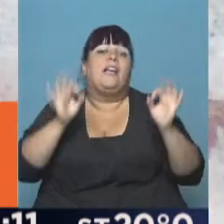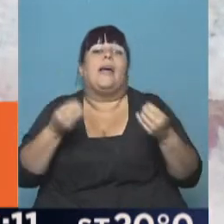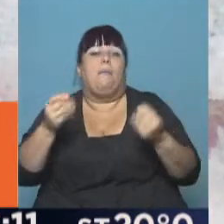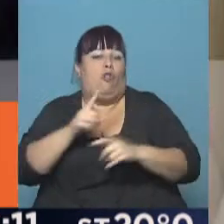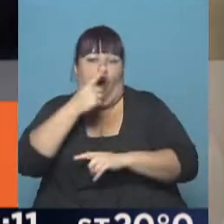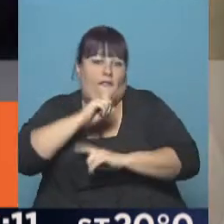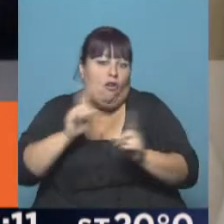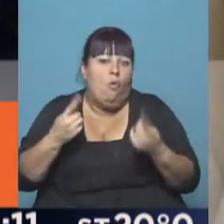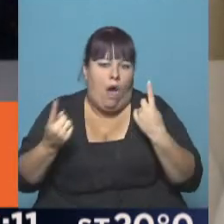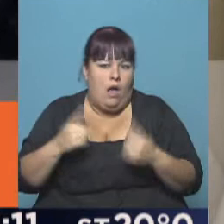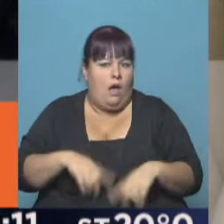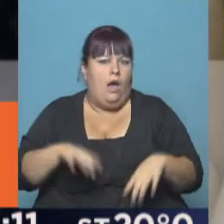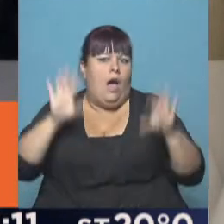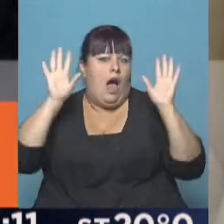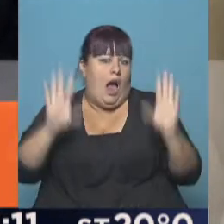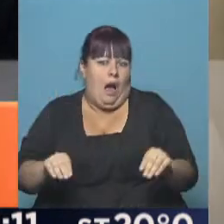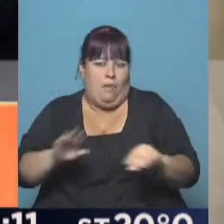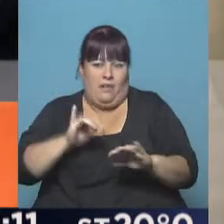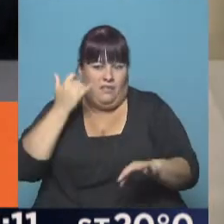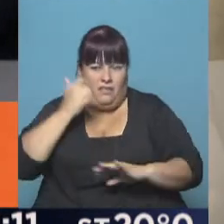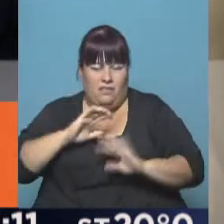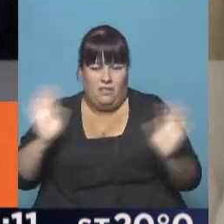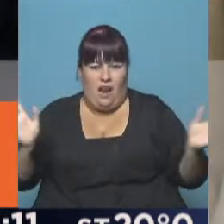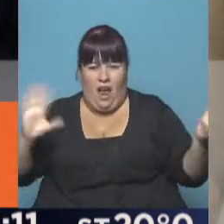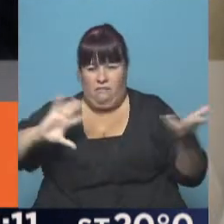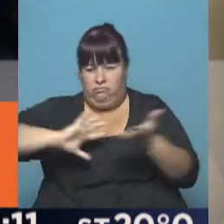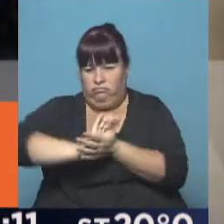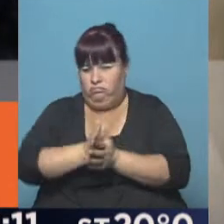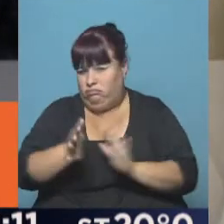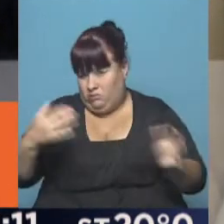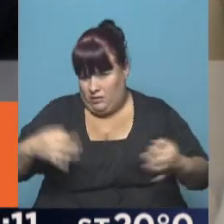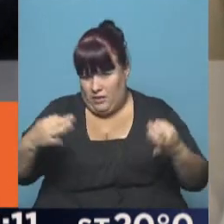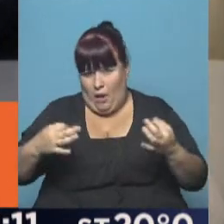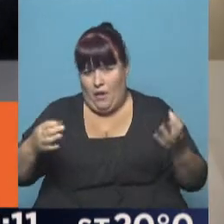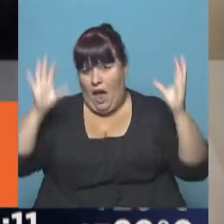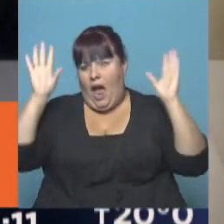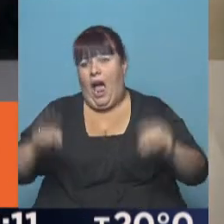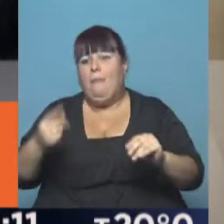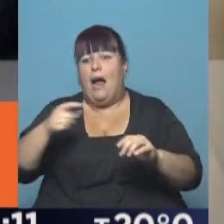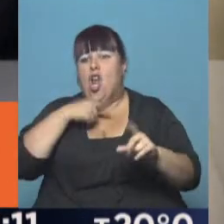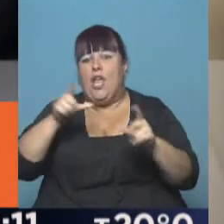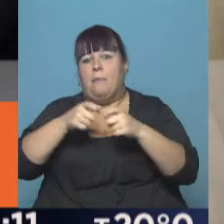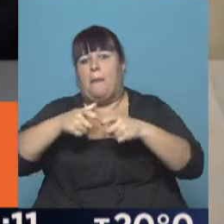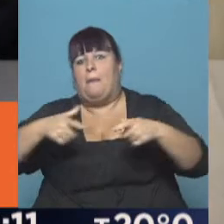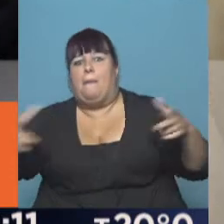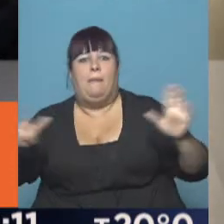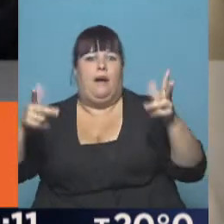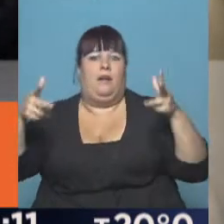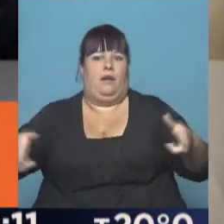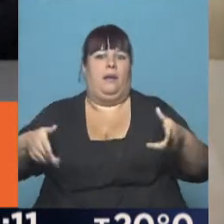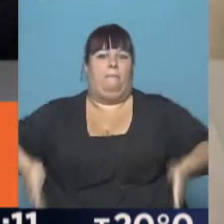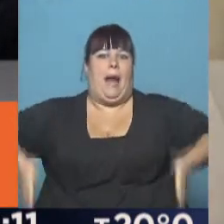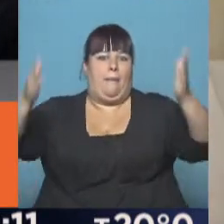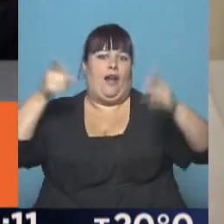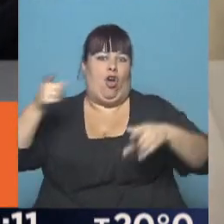pasó. Apagaron lo que ya estaba totalmente calcinado. Es lógico que apagaron para que no se siga quemando las